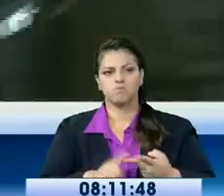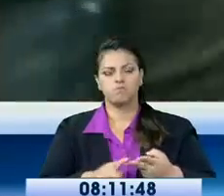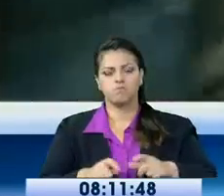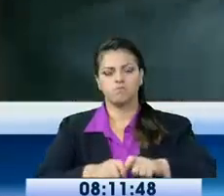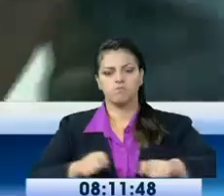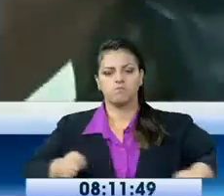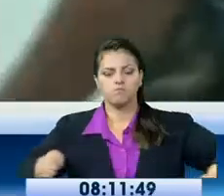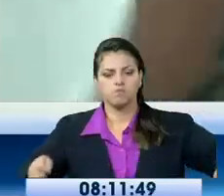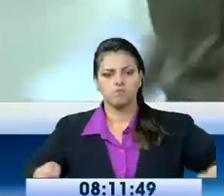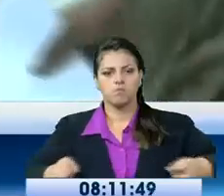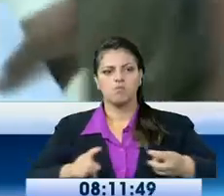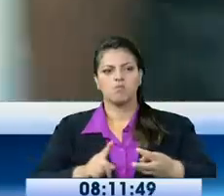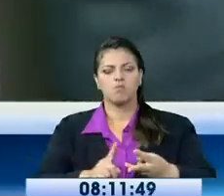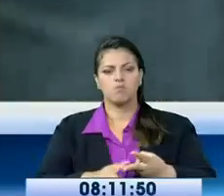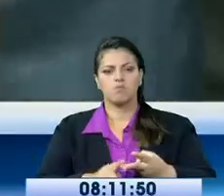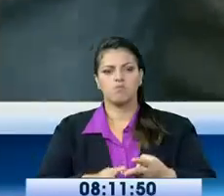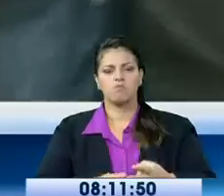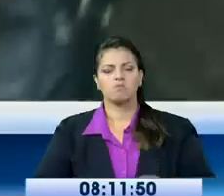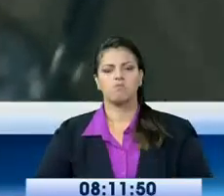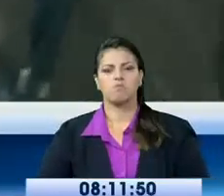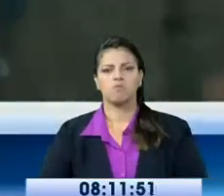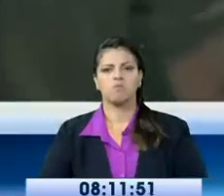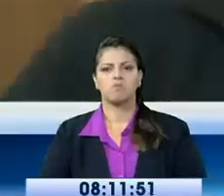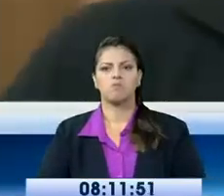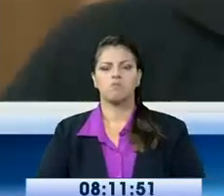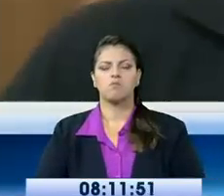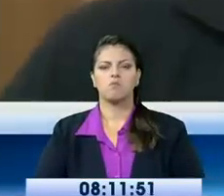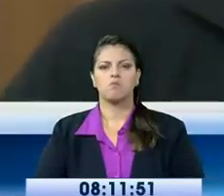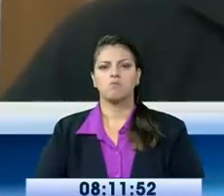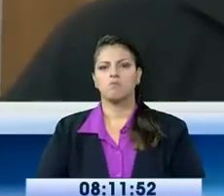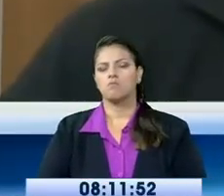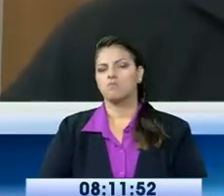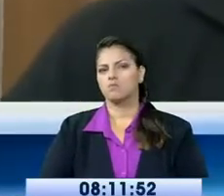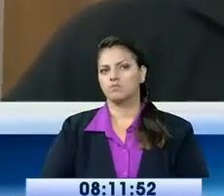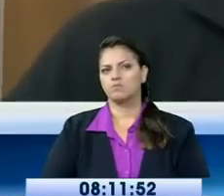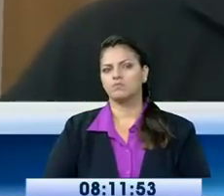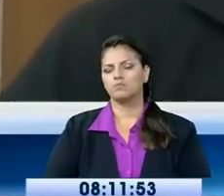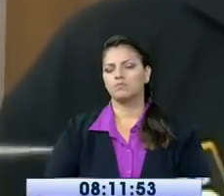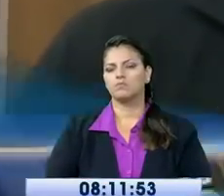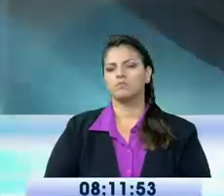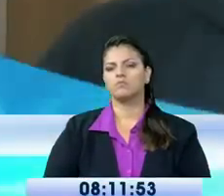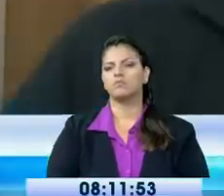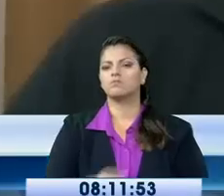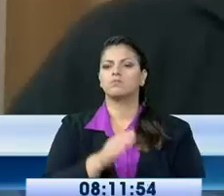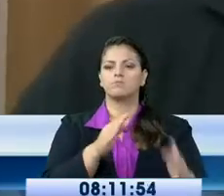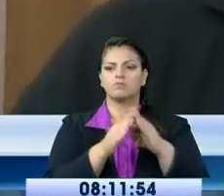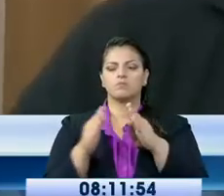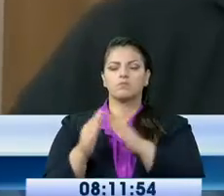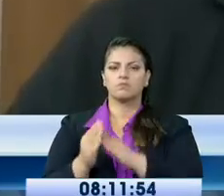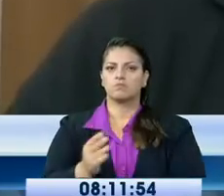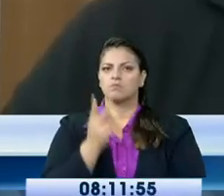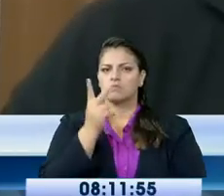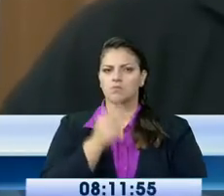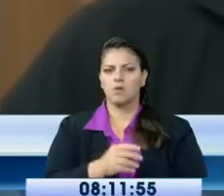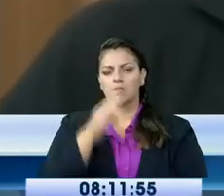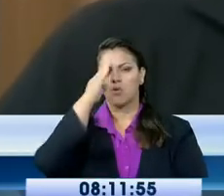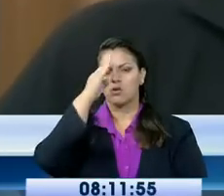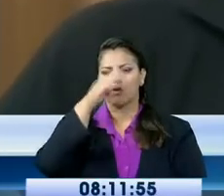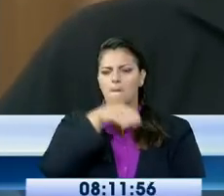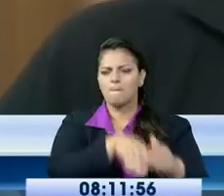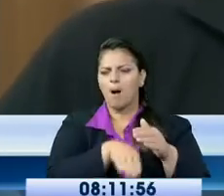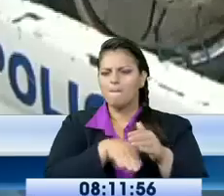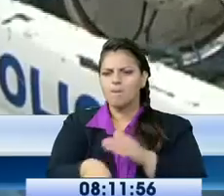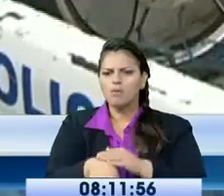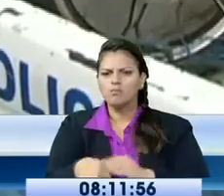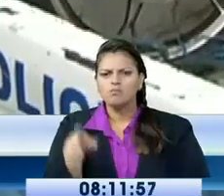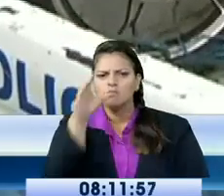Se logró realizar dos allanamientos en el mismo sector, logrando detener a cuatro ciudadanos más quienes habrían participado en el